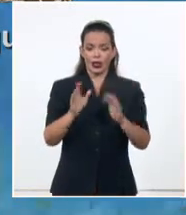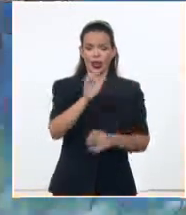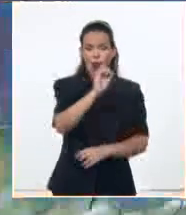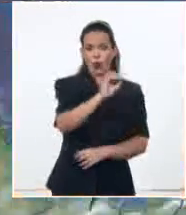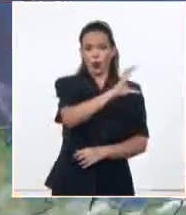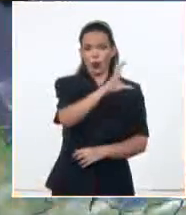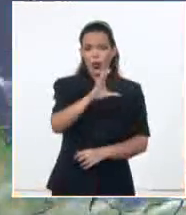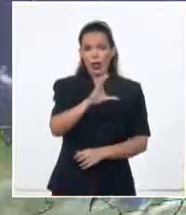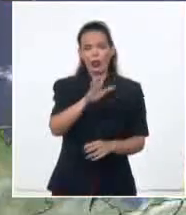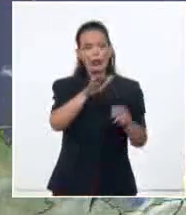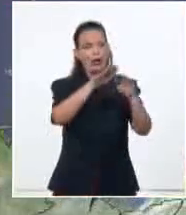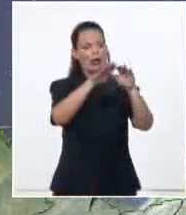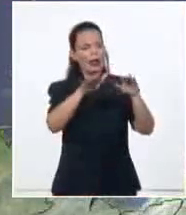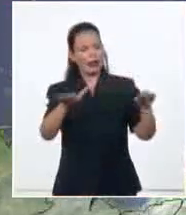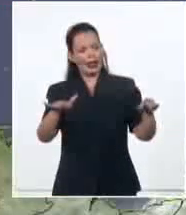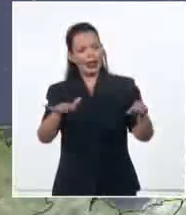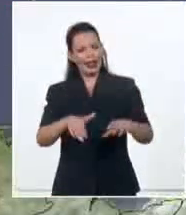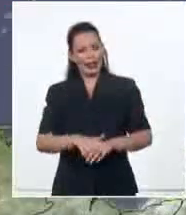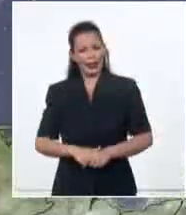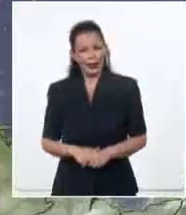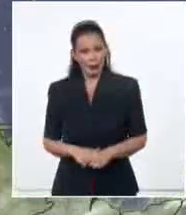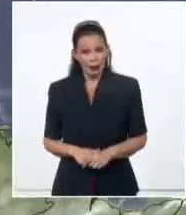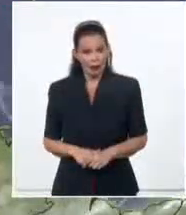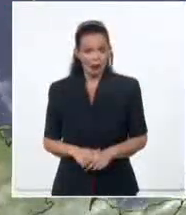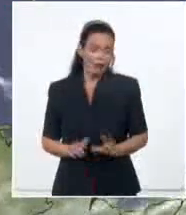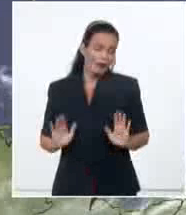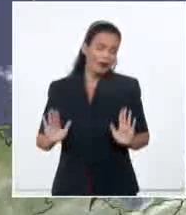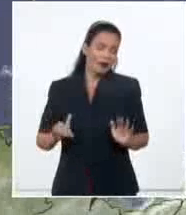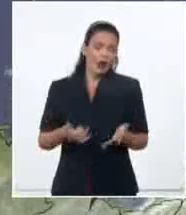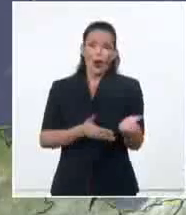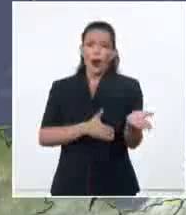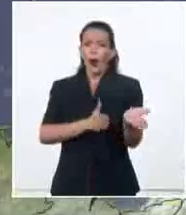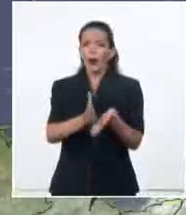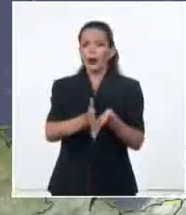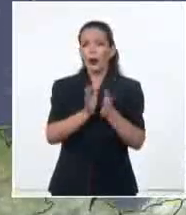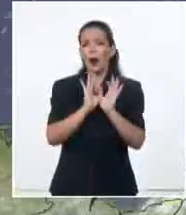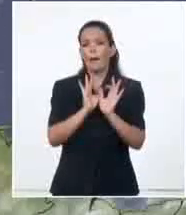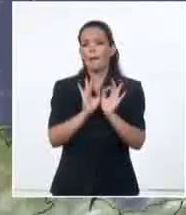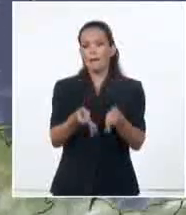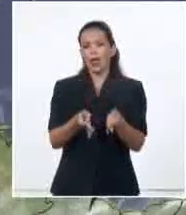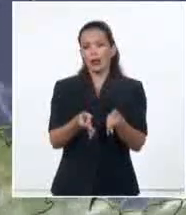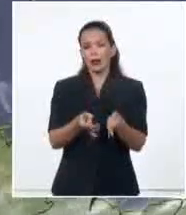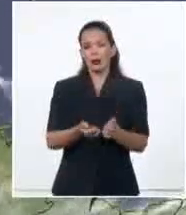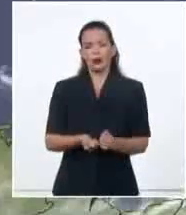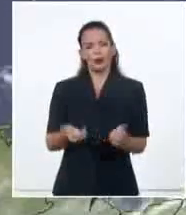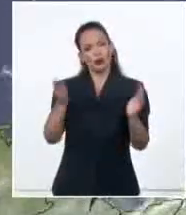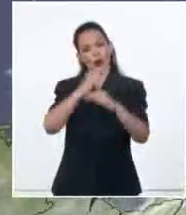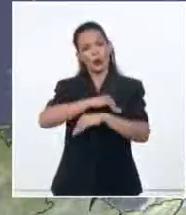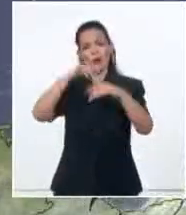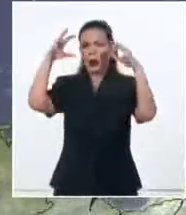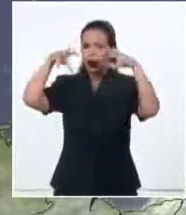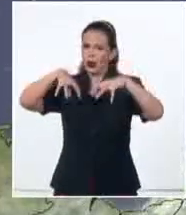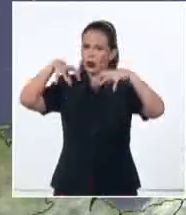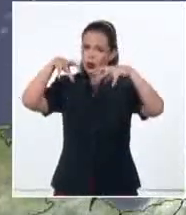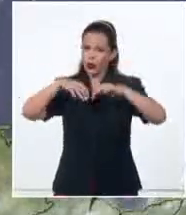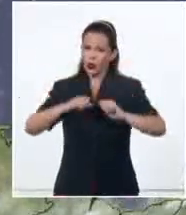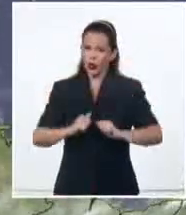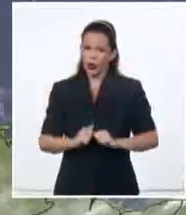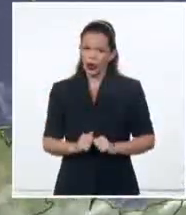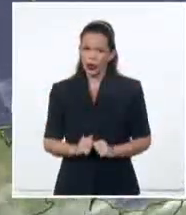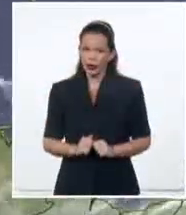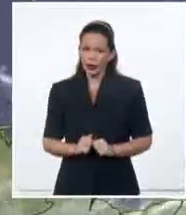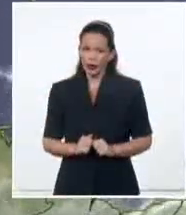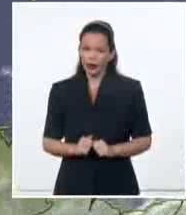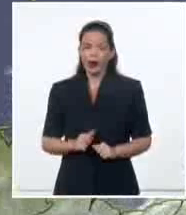mar estará tranquila. Así que mis amigos, continúa la seca, muy baja la probabilidad de lluvia. Así que cuidado con los incendios forestales,